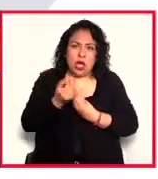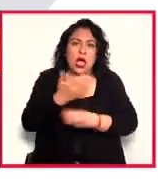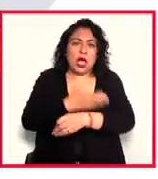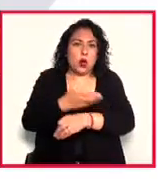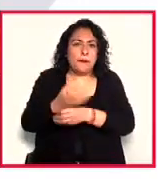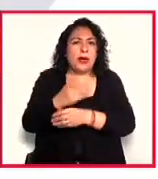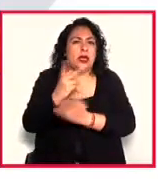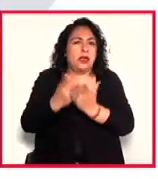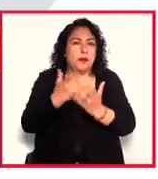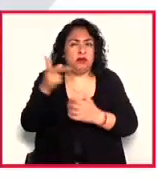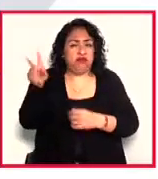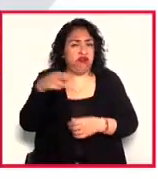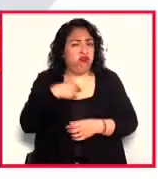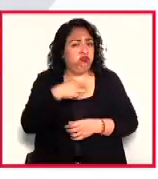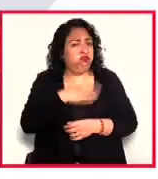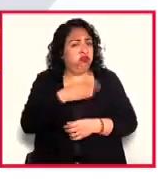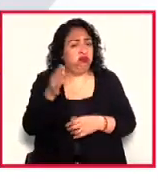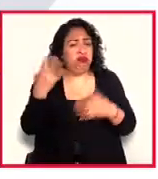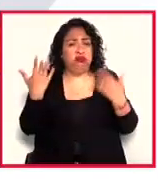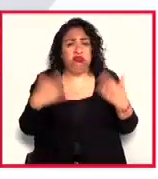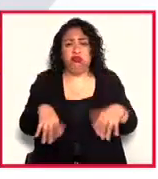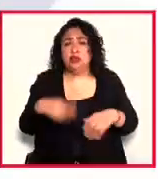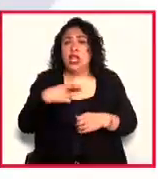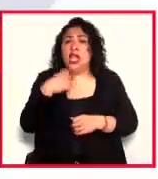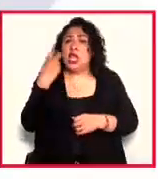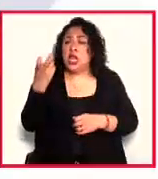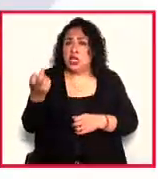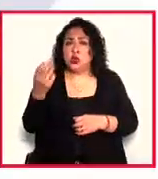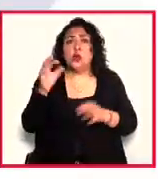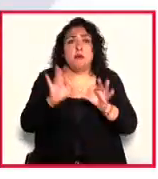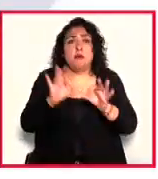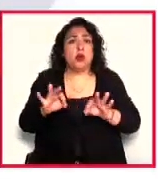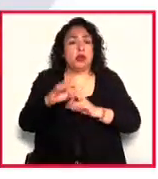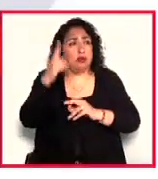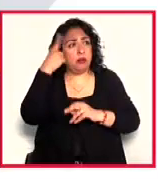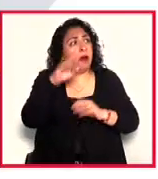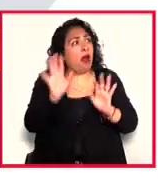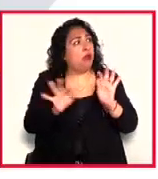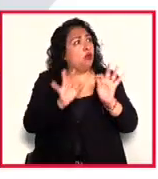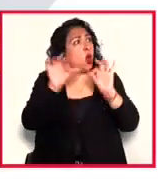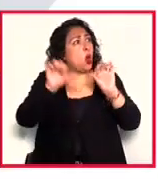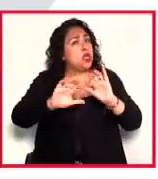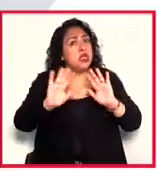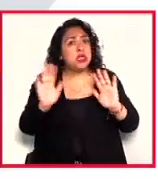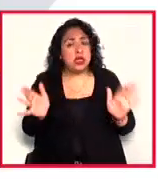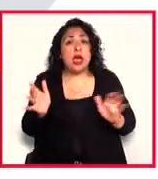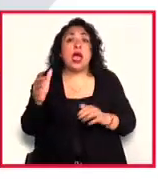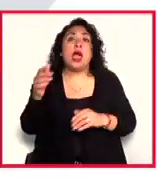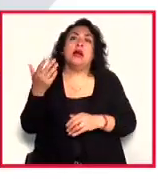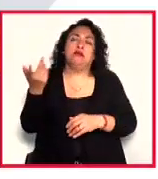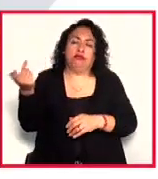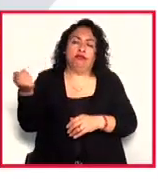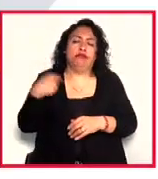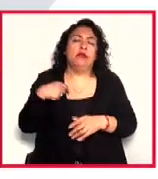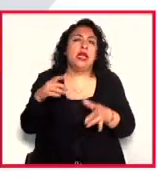Su generosidad ha sido sin duda alguna un pilar para que esto suceda. Y por lo que él nos ha